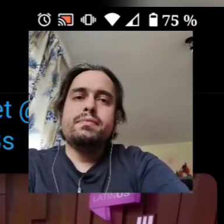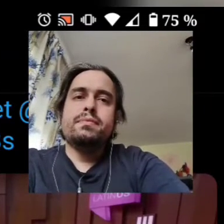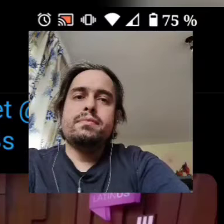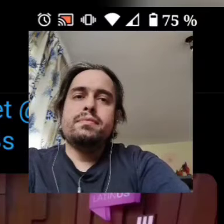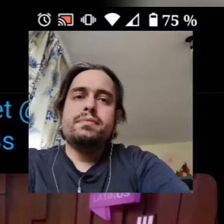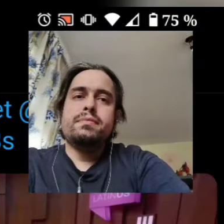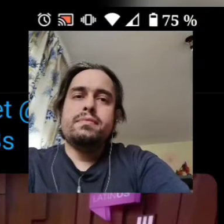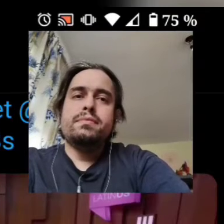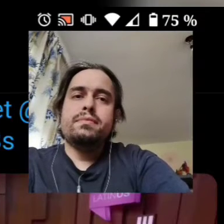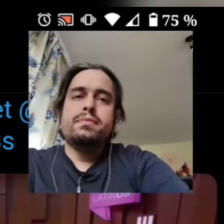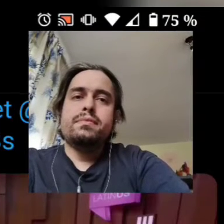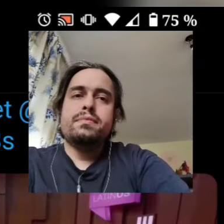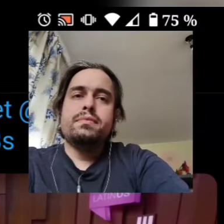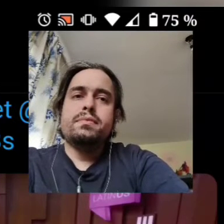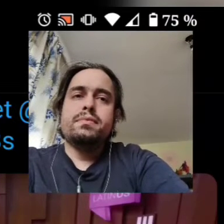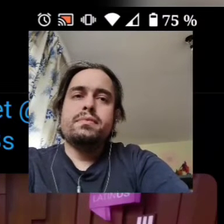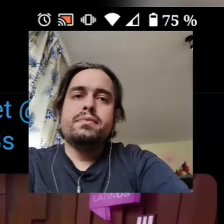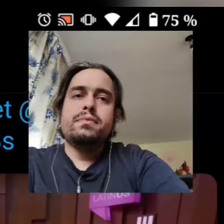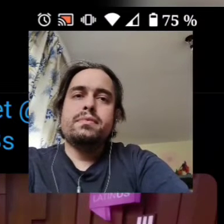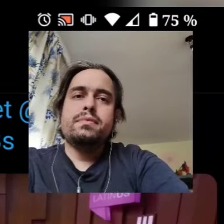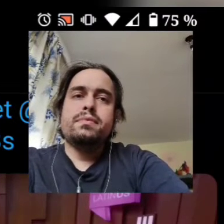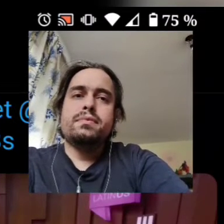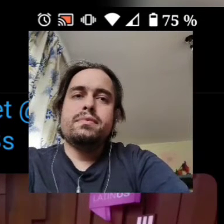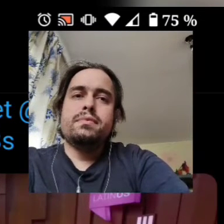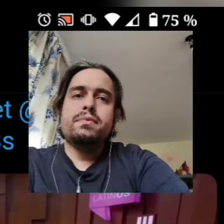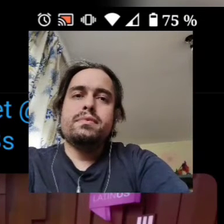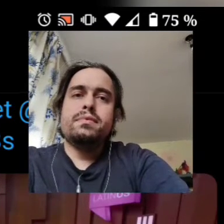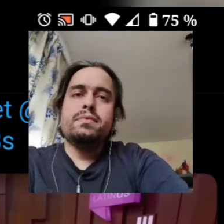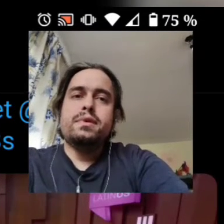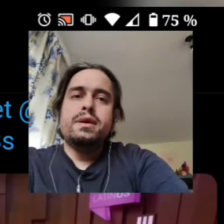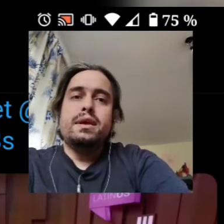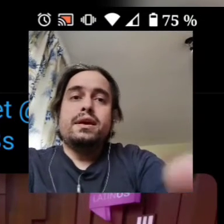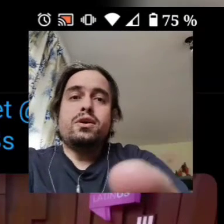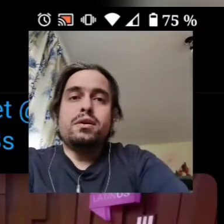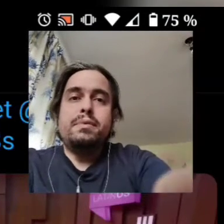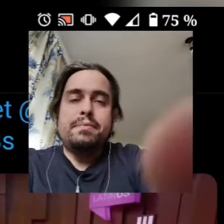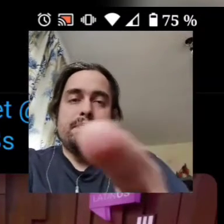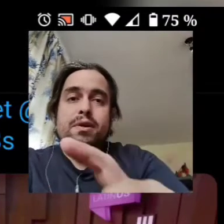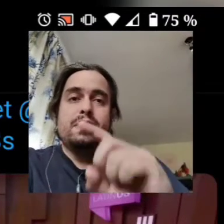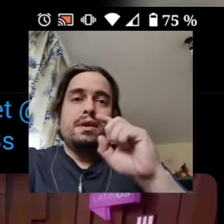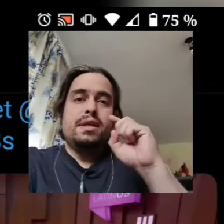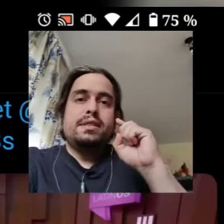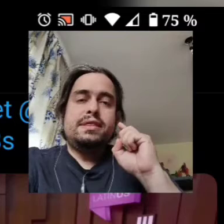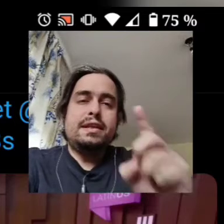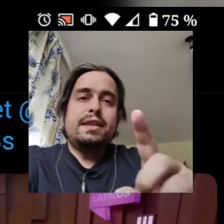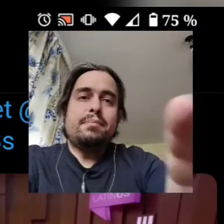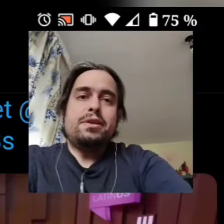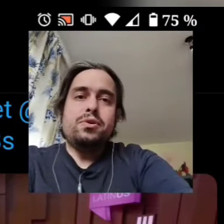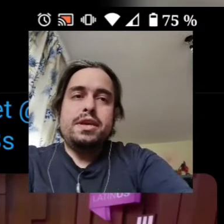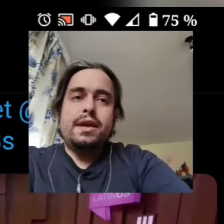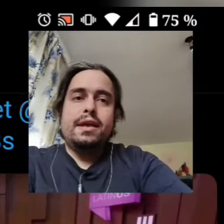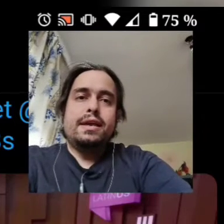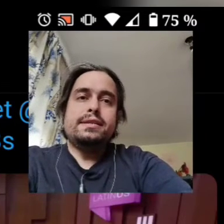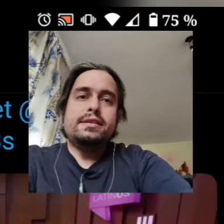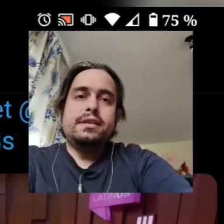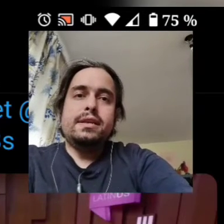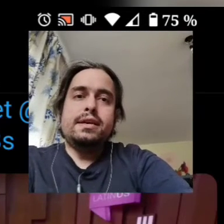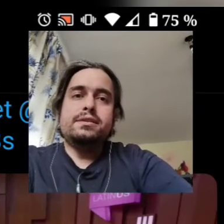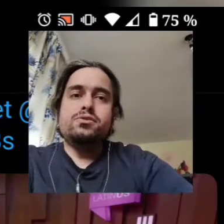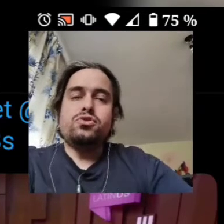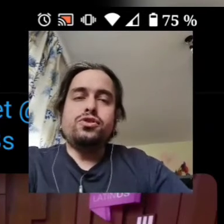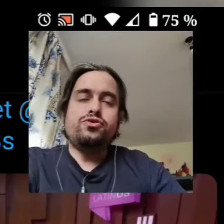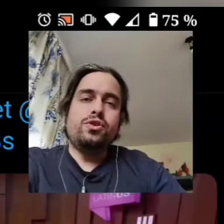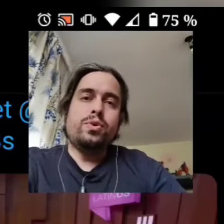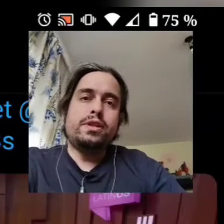la liga y yo creo que está bien tiene la mayoría es decir